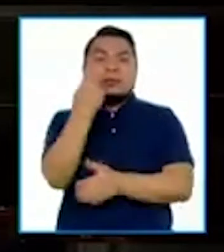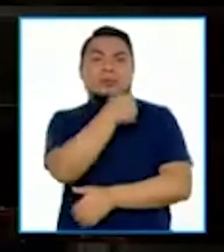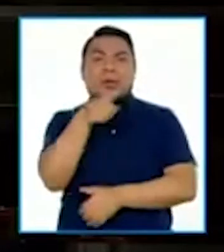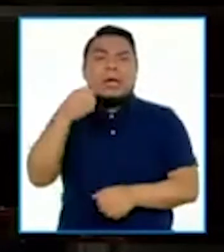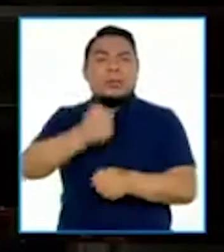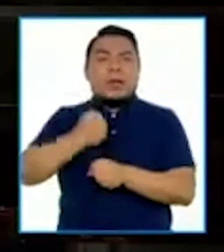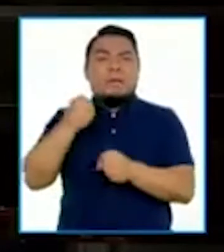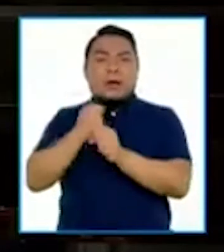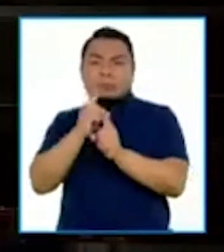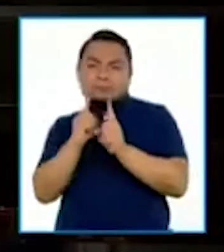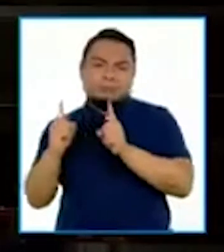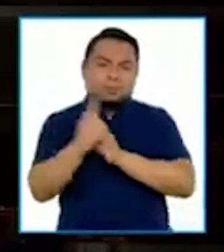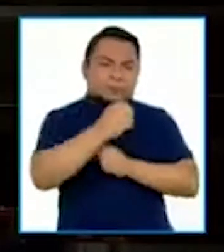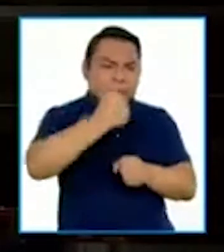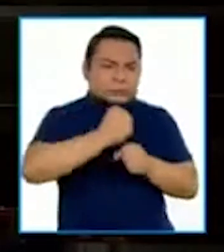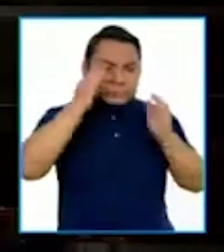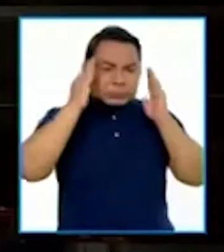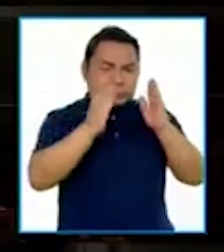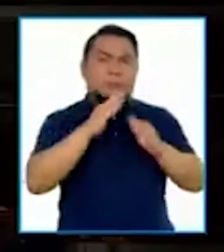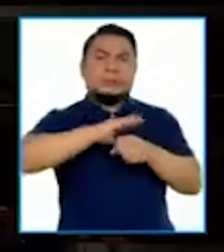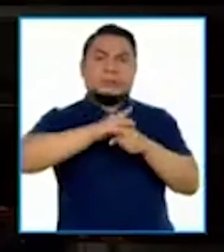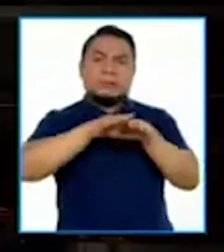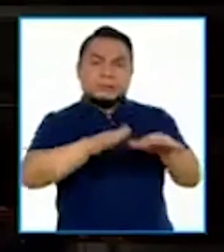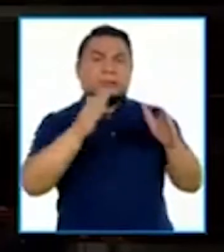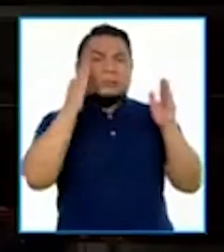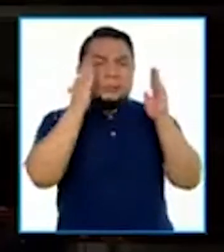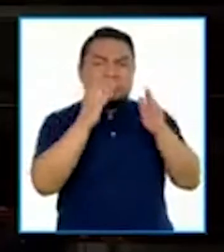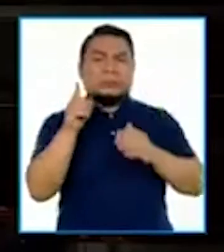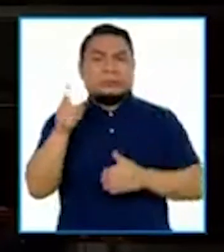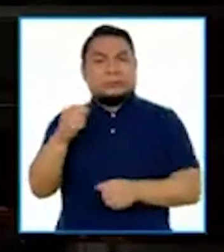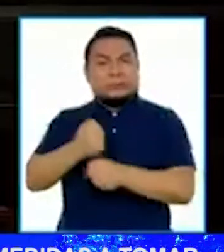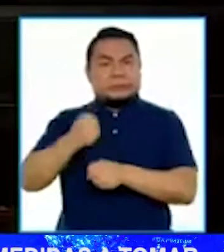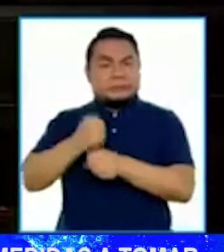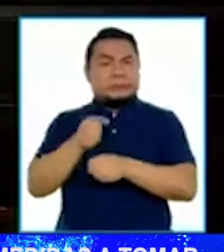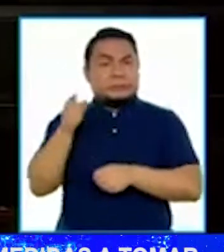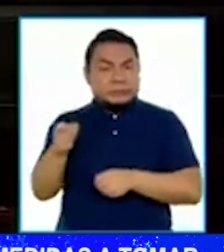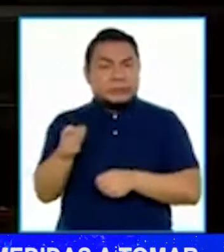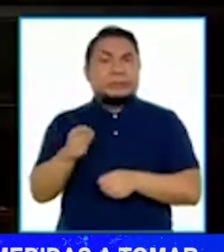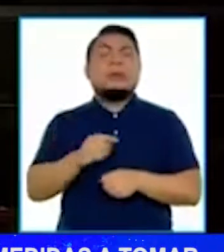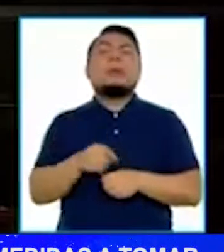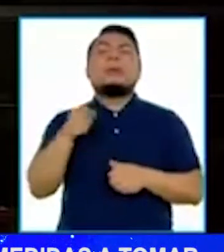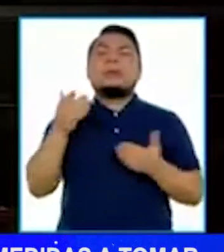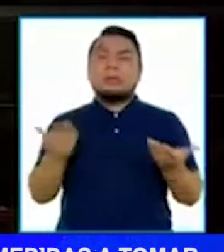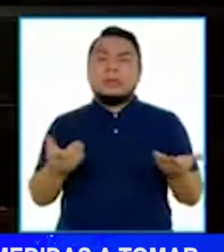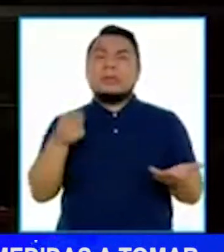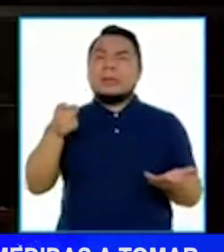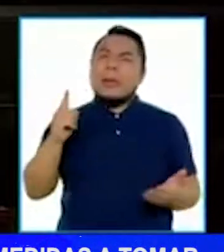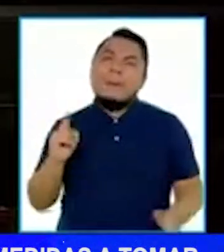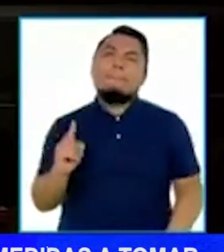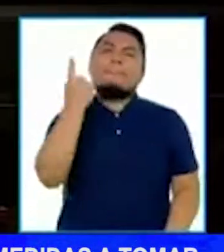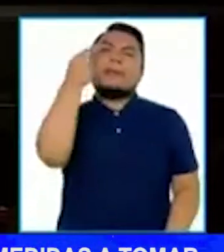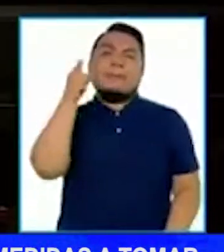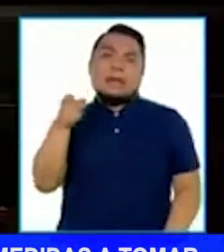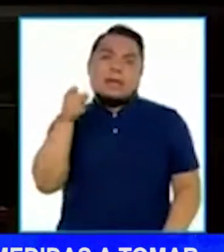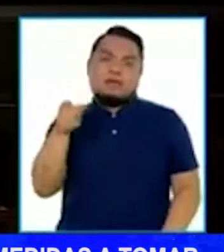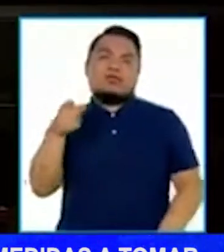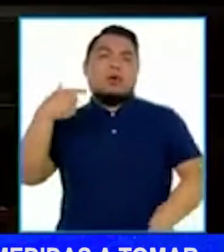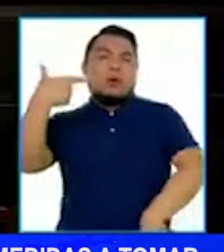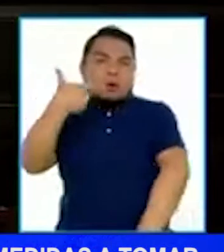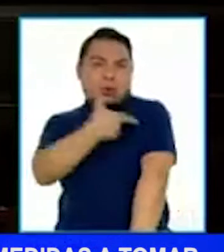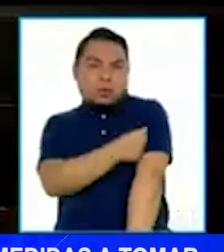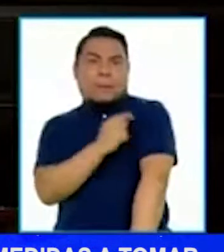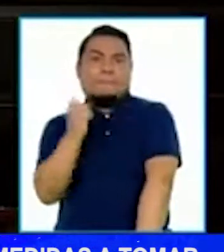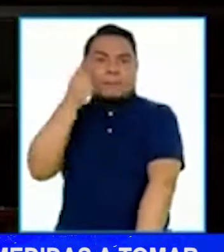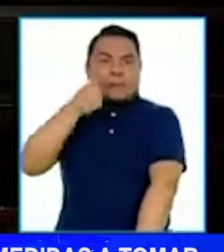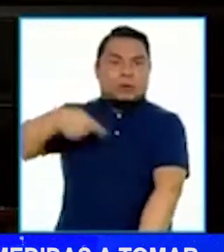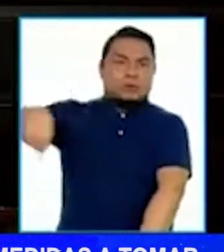que trabaja en la primera línea de atención a la pandemia, a las consecuencias de la pandemia, será con quien se inicien